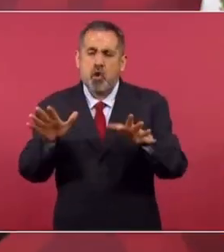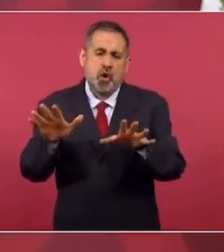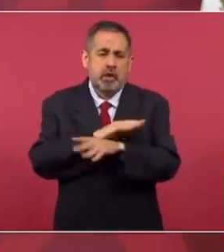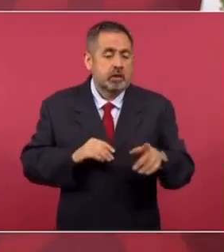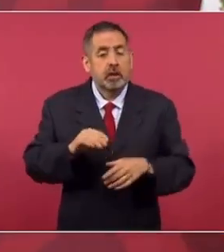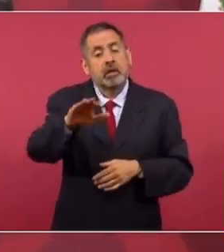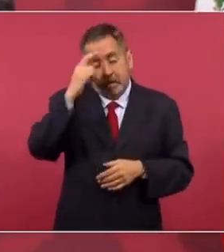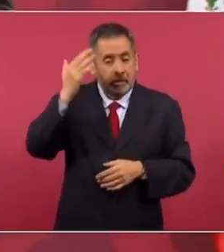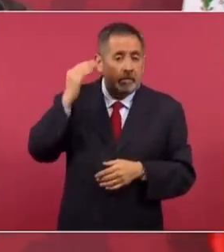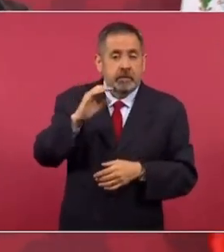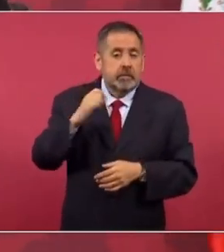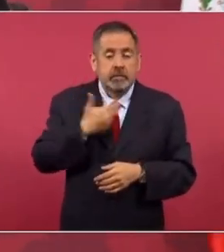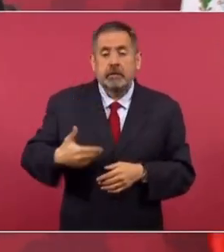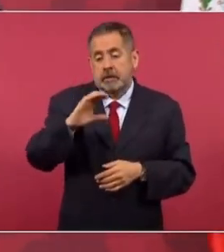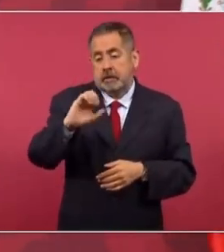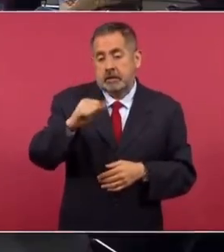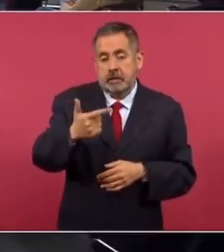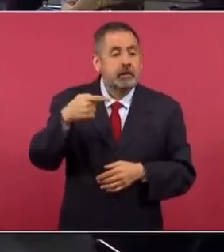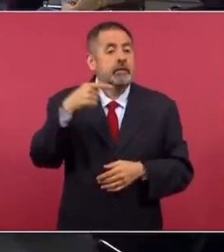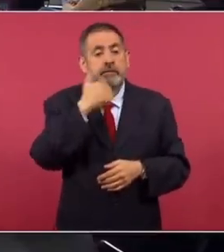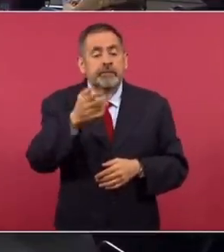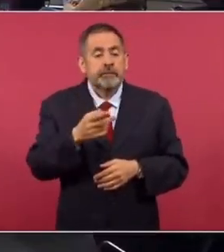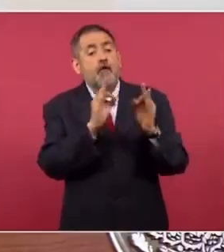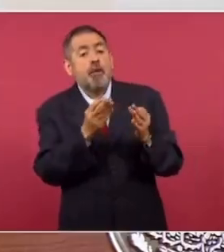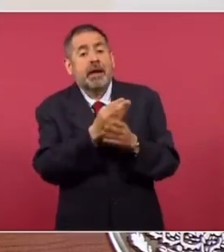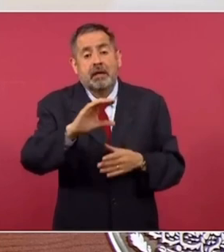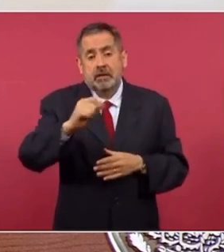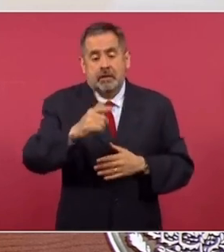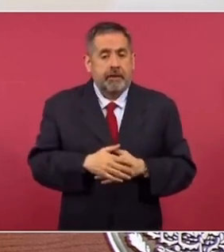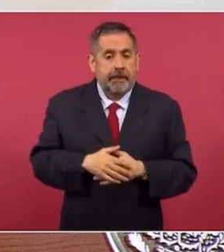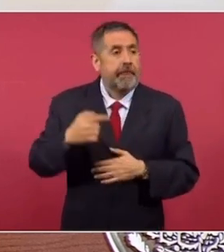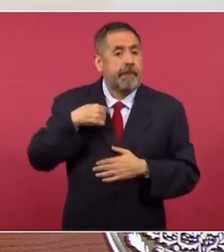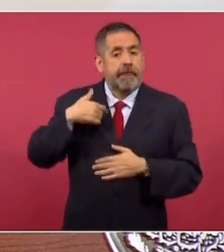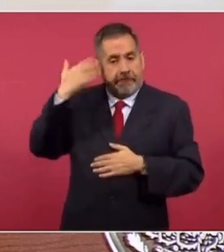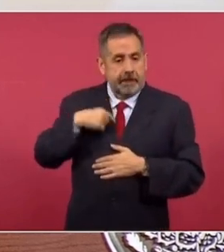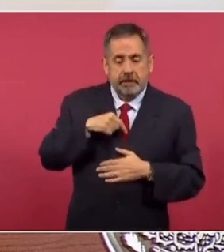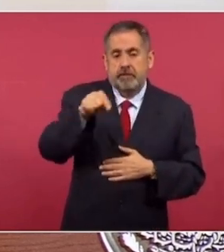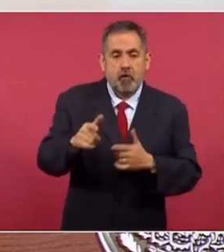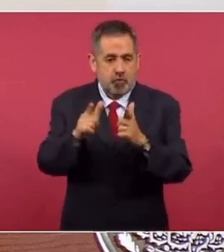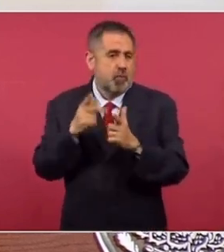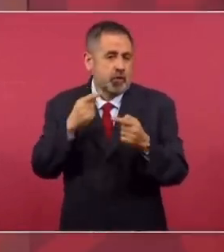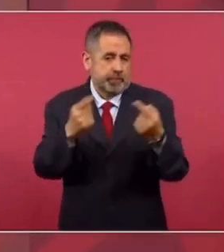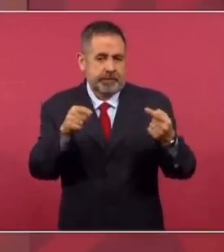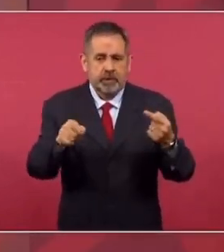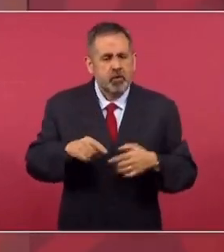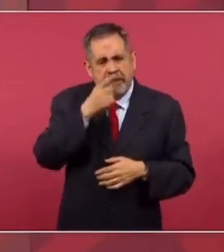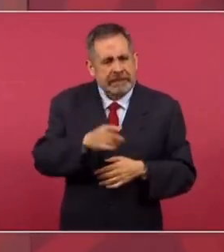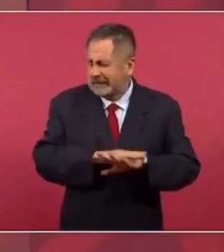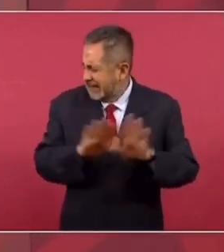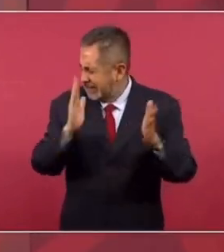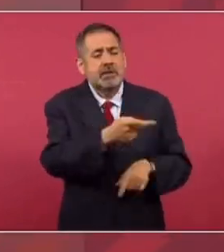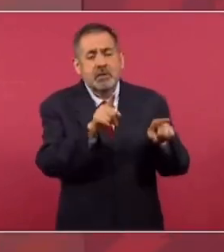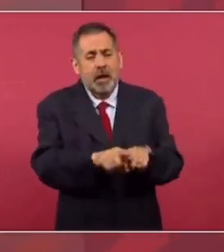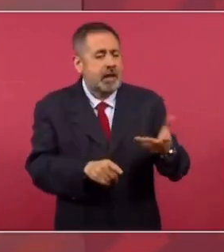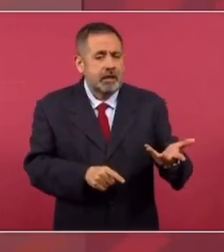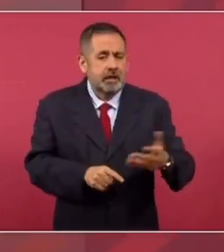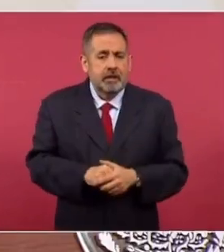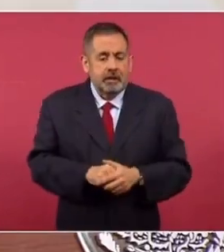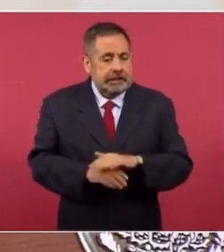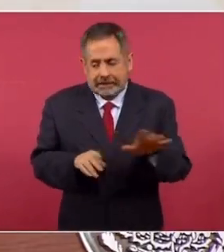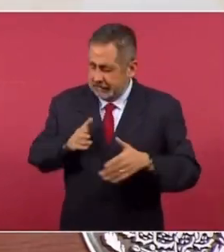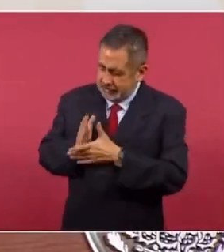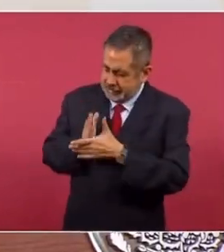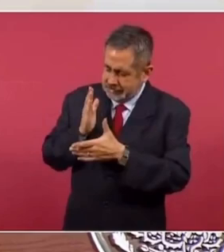canso, Salinas canso. Quería un sistema bipartidista. Cuando yo llegué a un partido de oposición, yo dije, voy a romper eso. Y